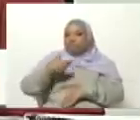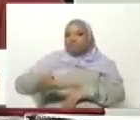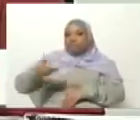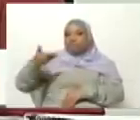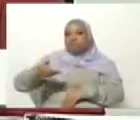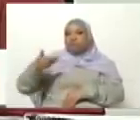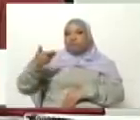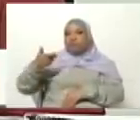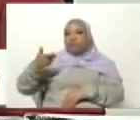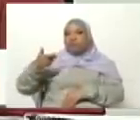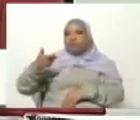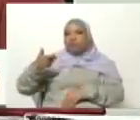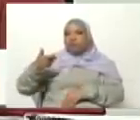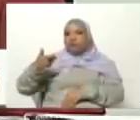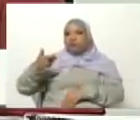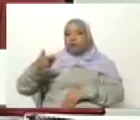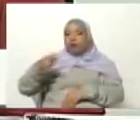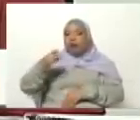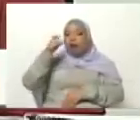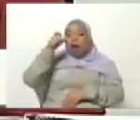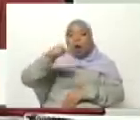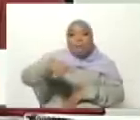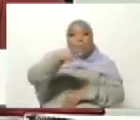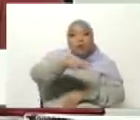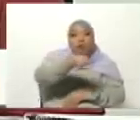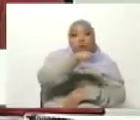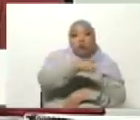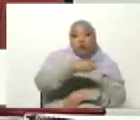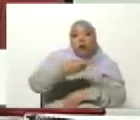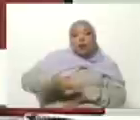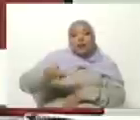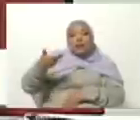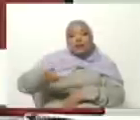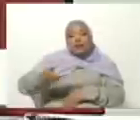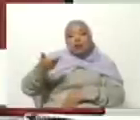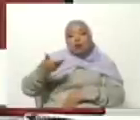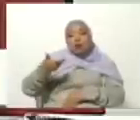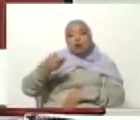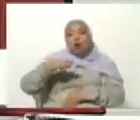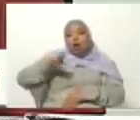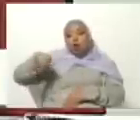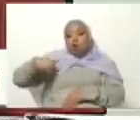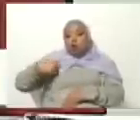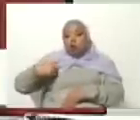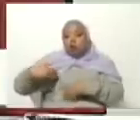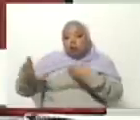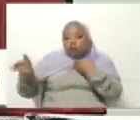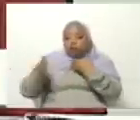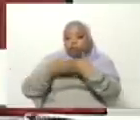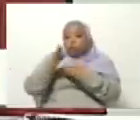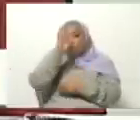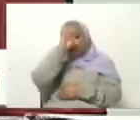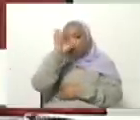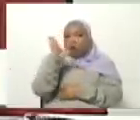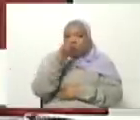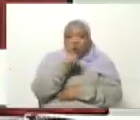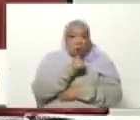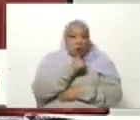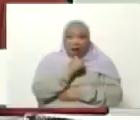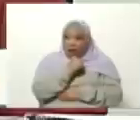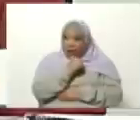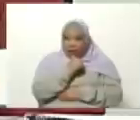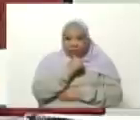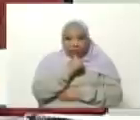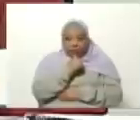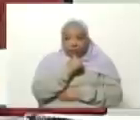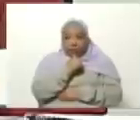La prioridad es nuestro pueblo. Ellos nos tienen a nosotros bloqueados, sancionados, nos cancelan nuestras cuentas en cualquier lugar. No